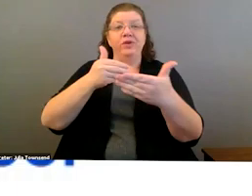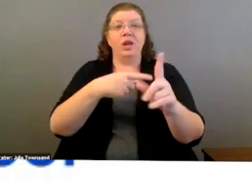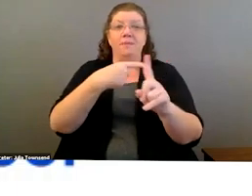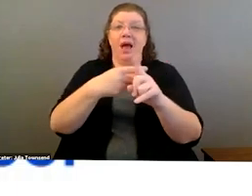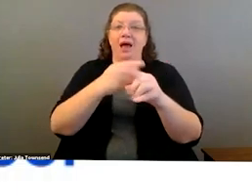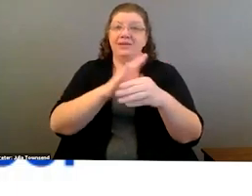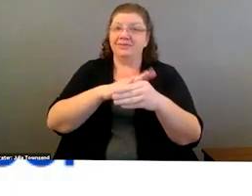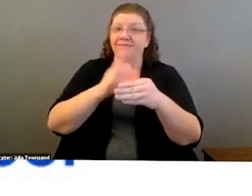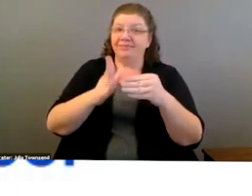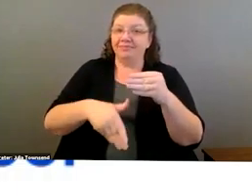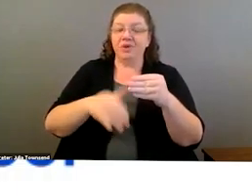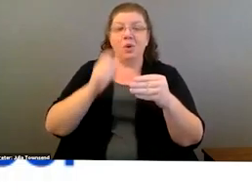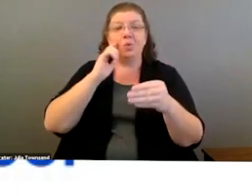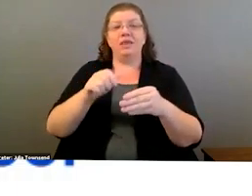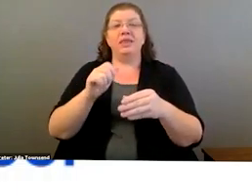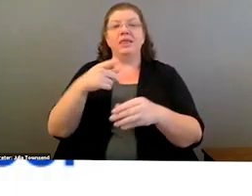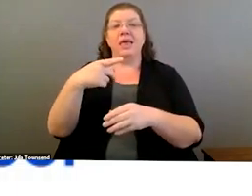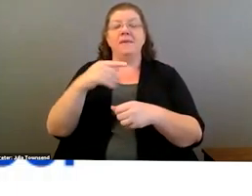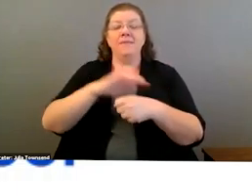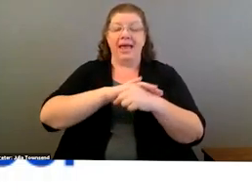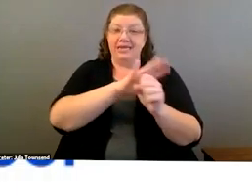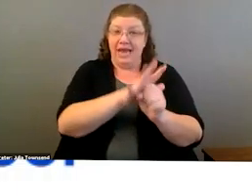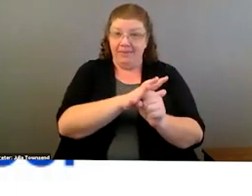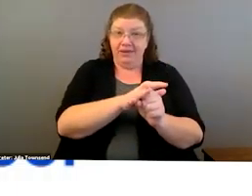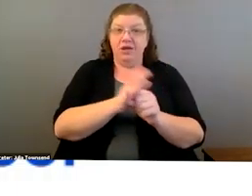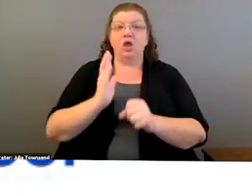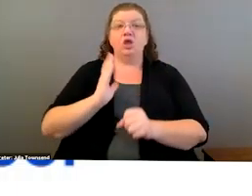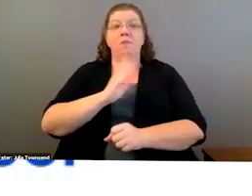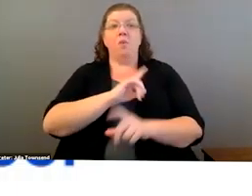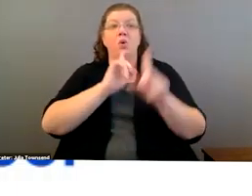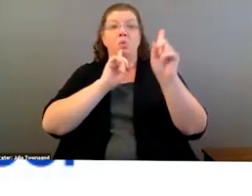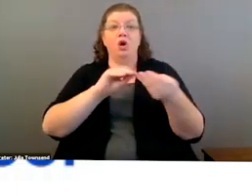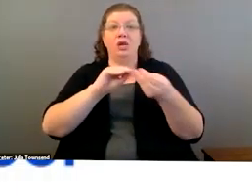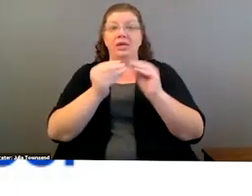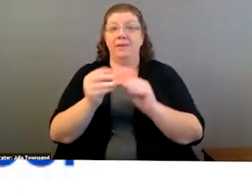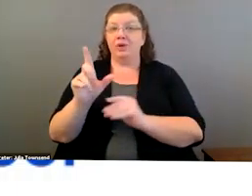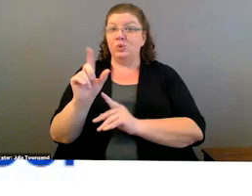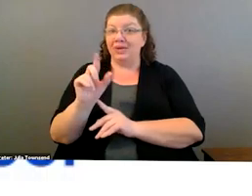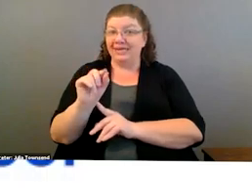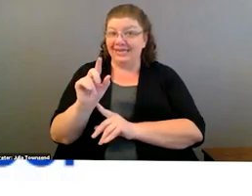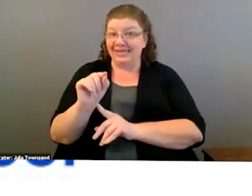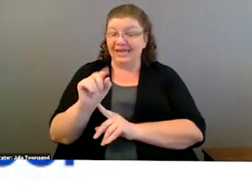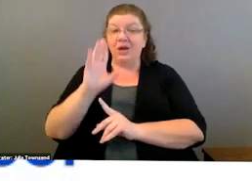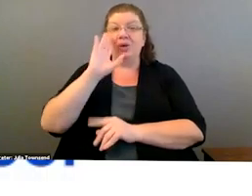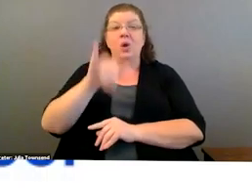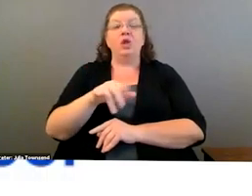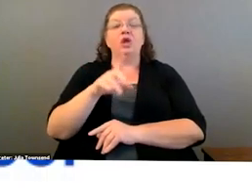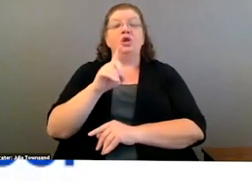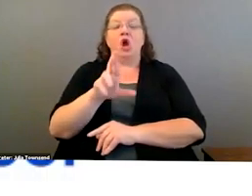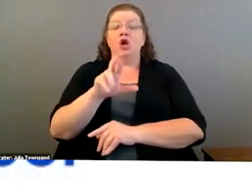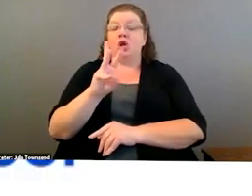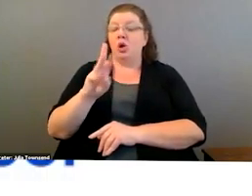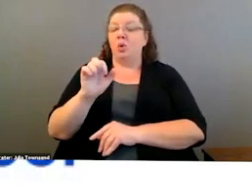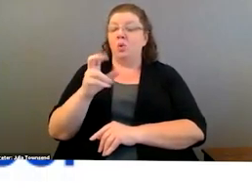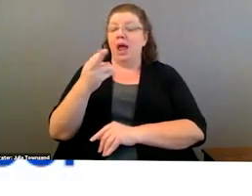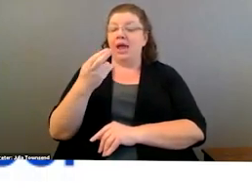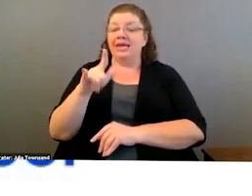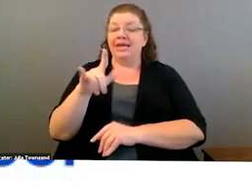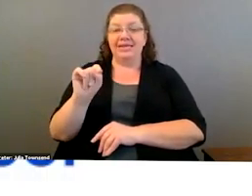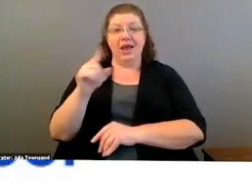de poder darles información más positiva sobre lo de la pandemia este es el informe número 20 yo sé que la doctora agua guenec